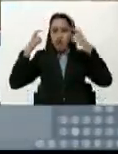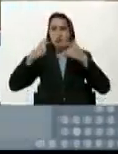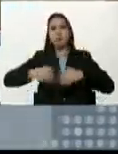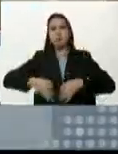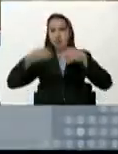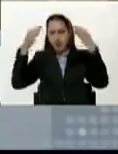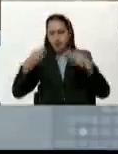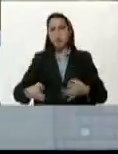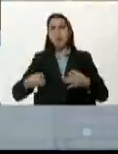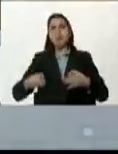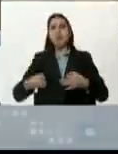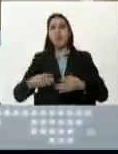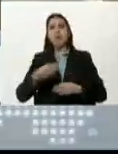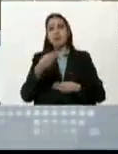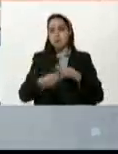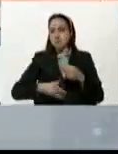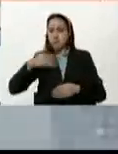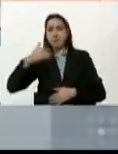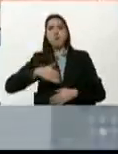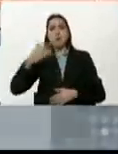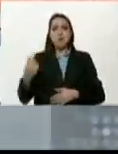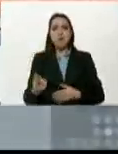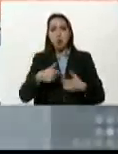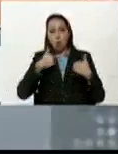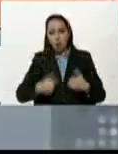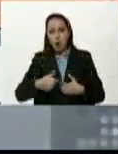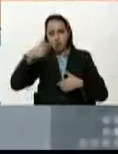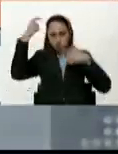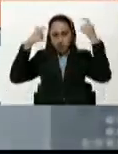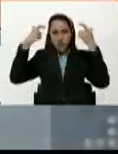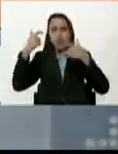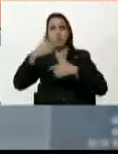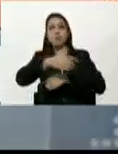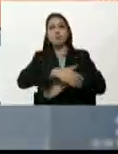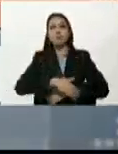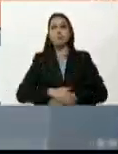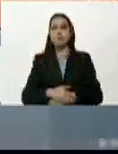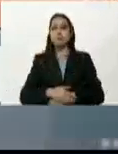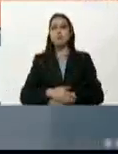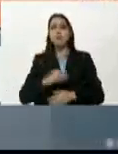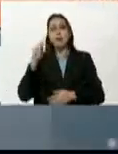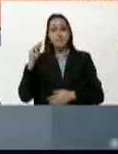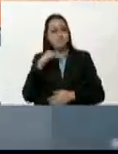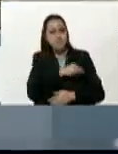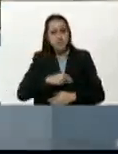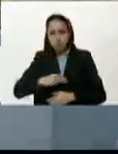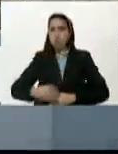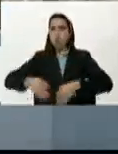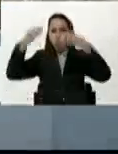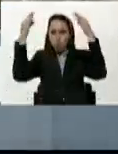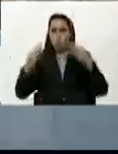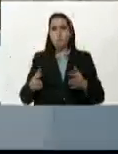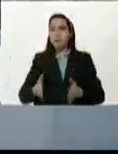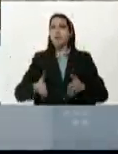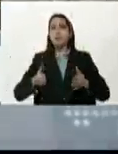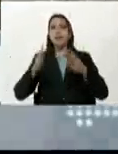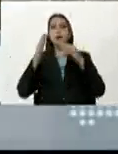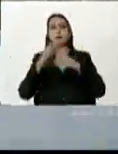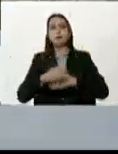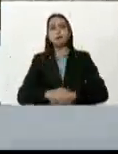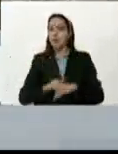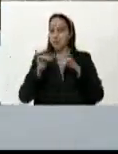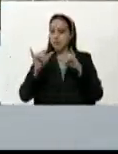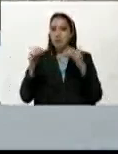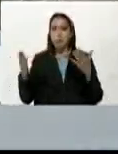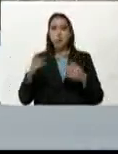soñada sentida en el corazón misión cumplida misión cumplida y en